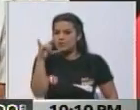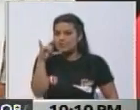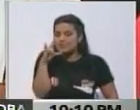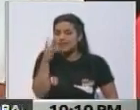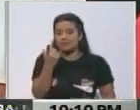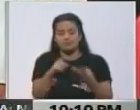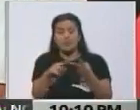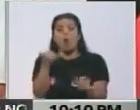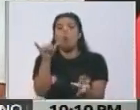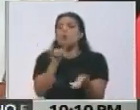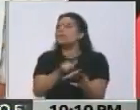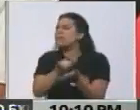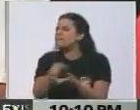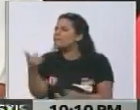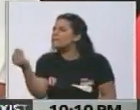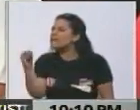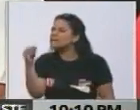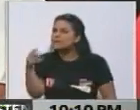WhatsApp, qué más?